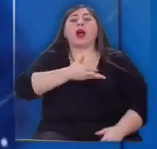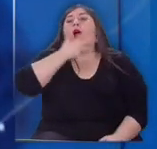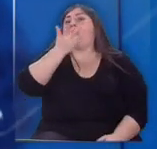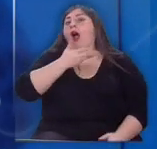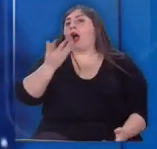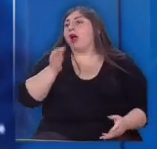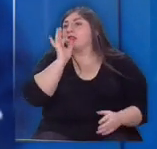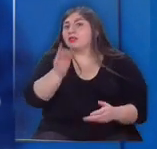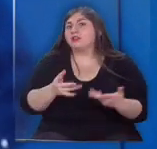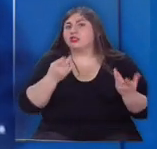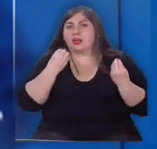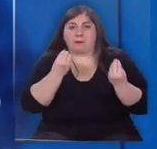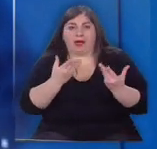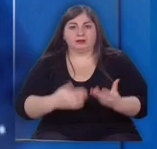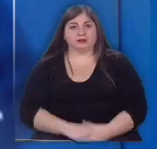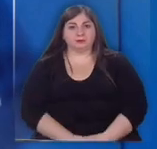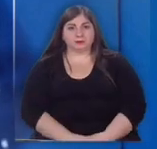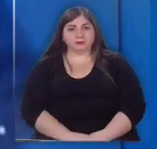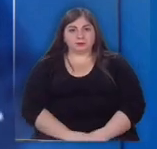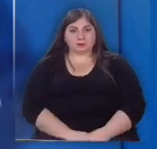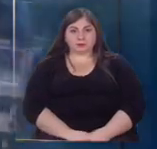sobre lo que ocurrió. Mire.